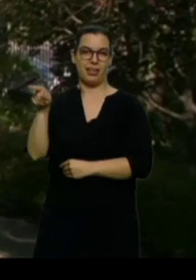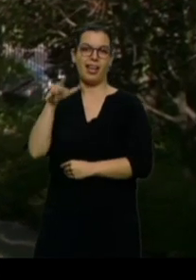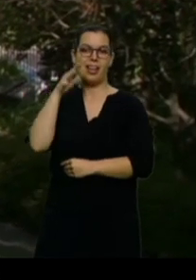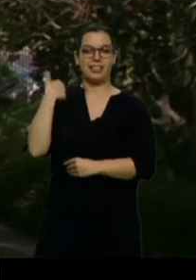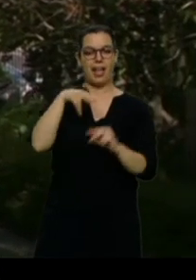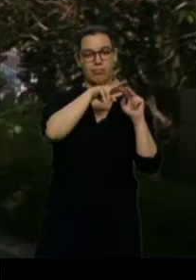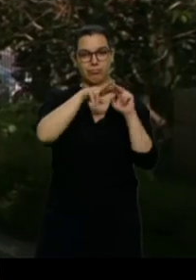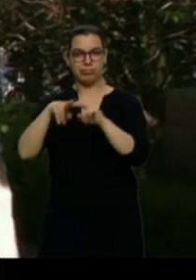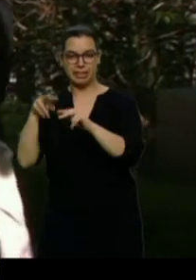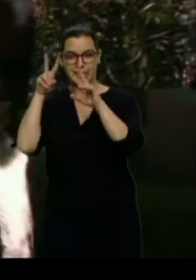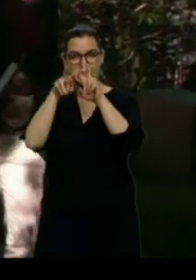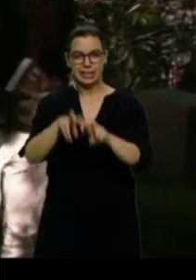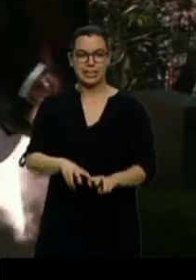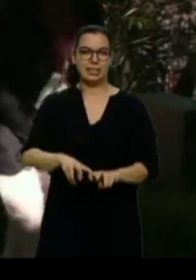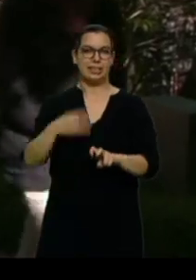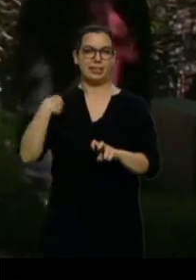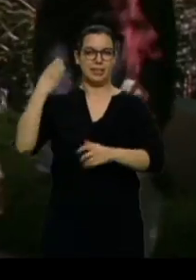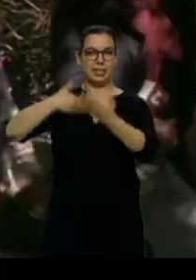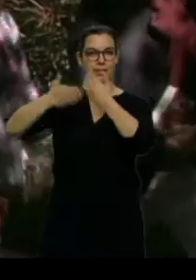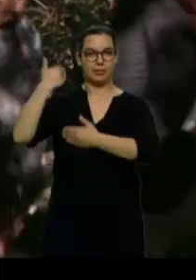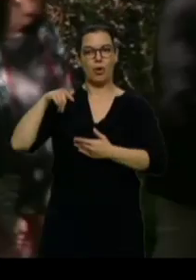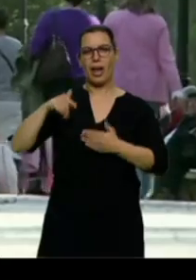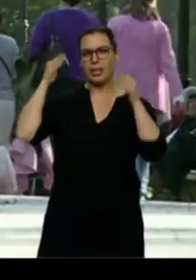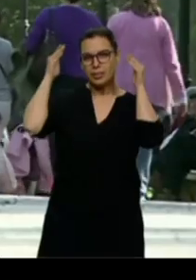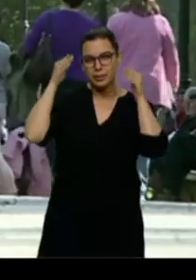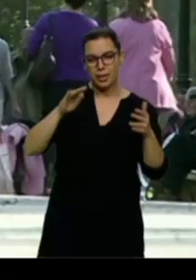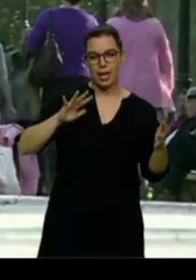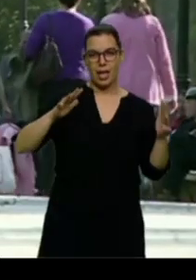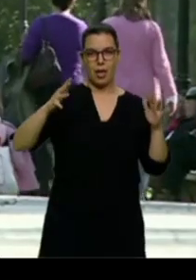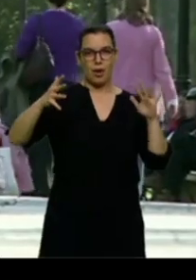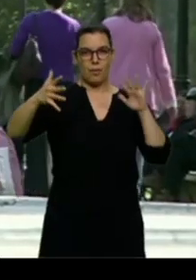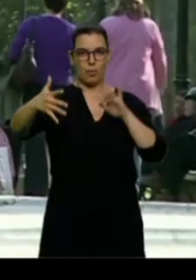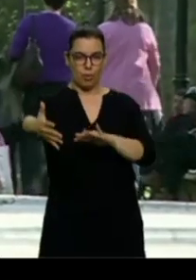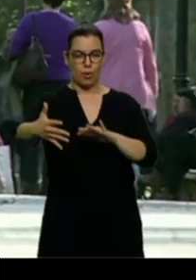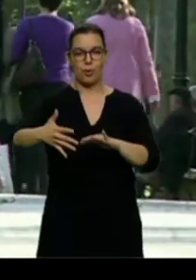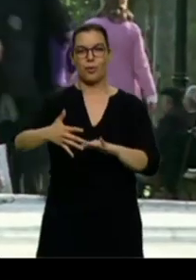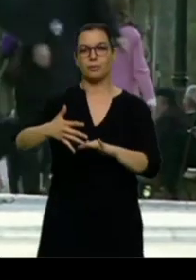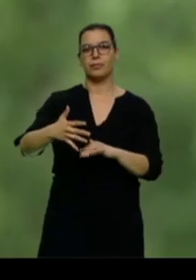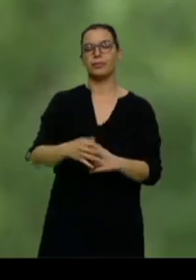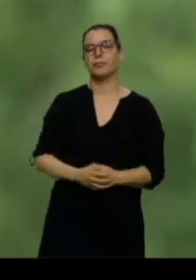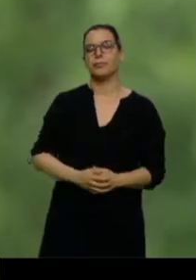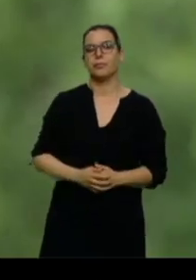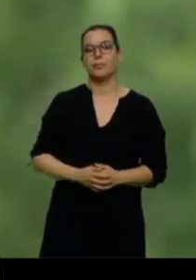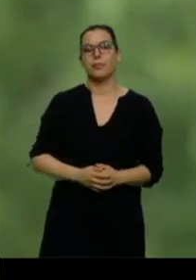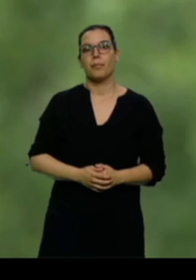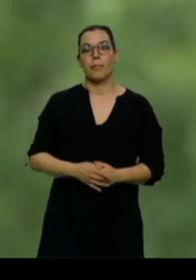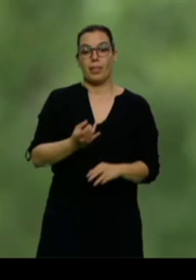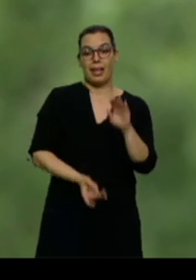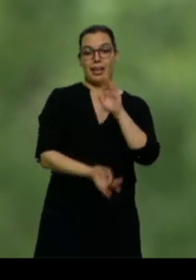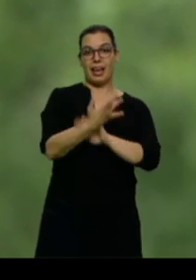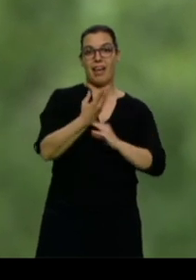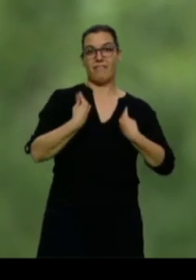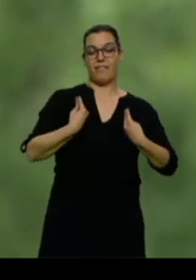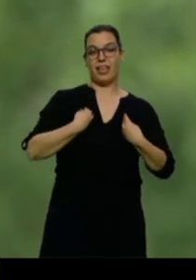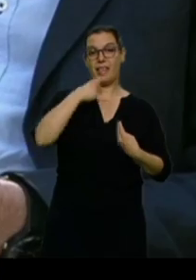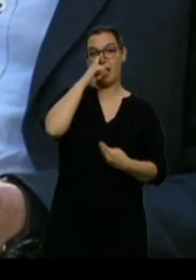dedicado su vida a la evolución y ahora nos cuenta la evolución de la vida, con mayúsculas, desde que apareciese hace 4.000 millones de